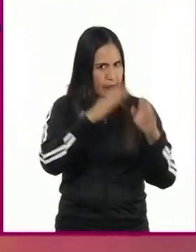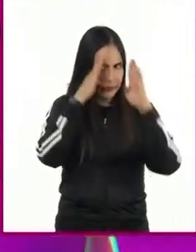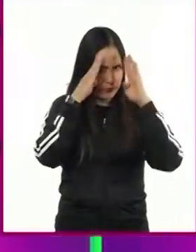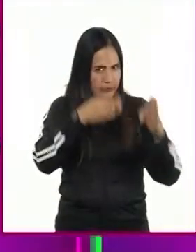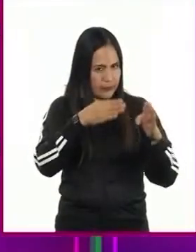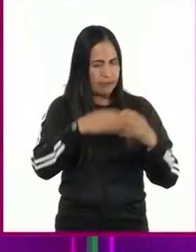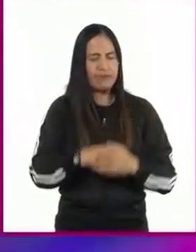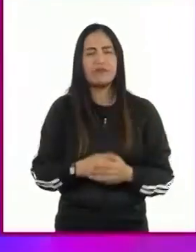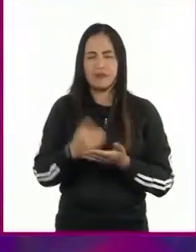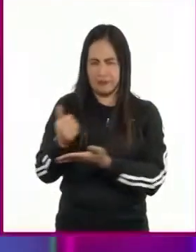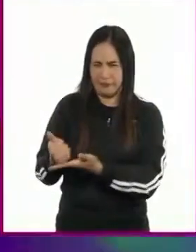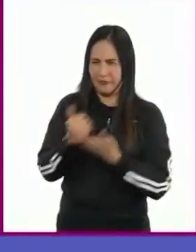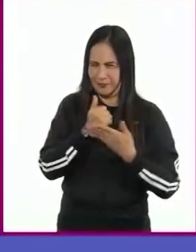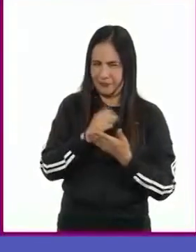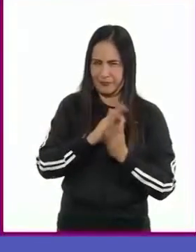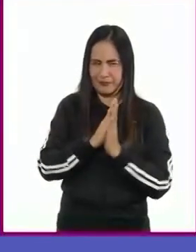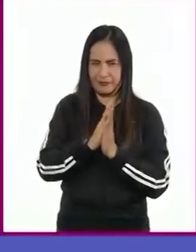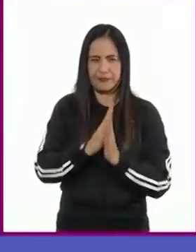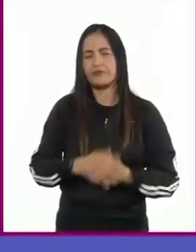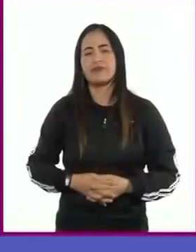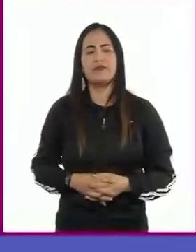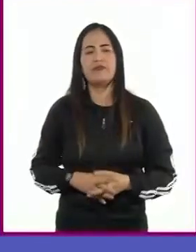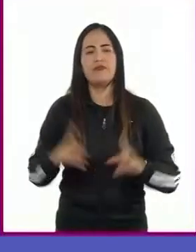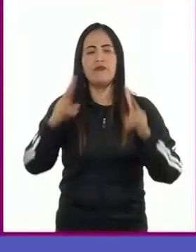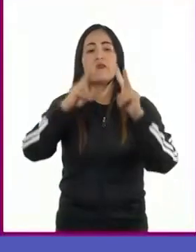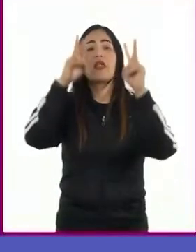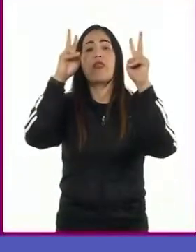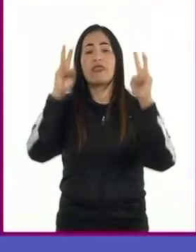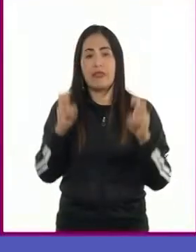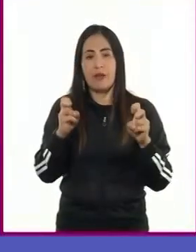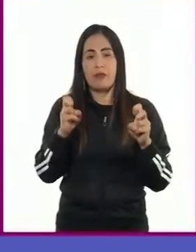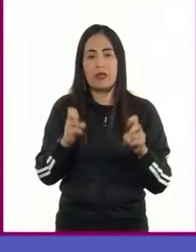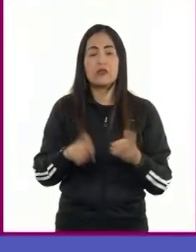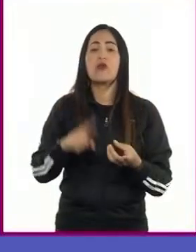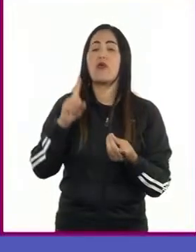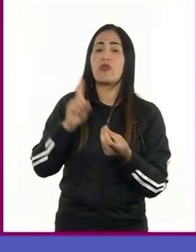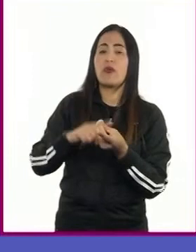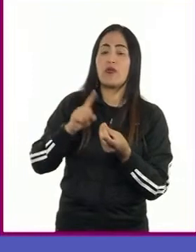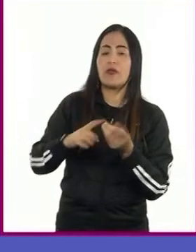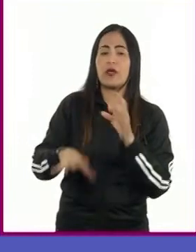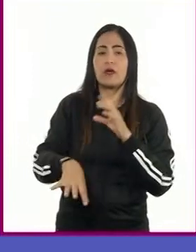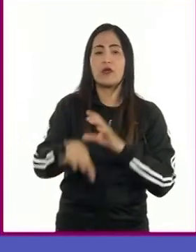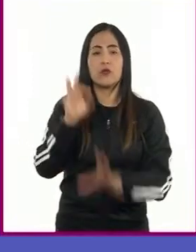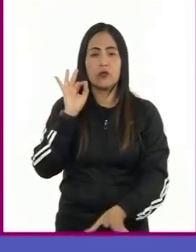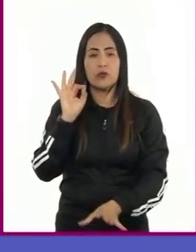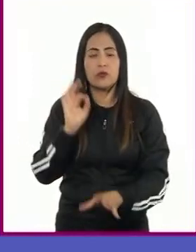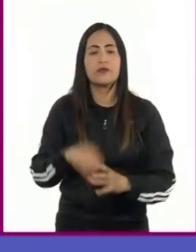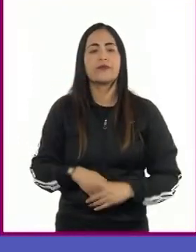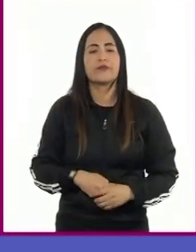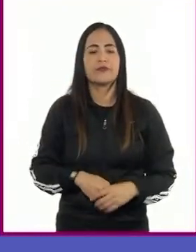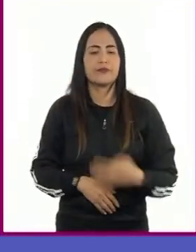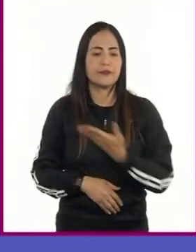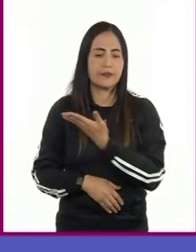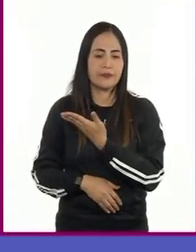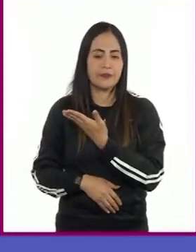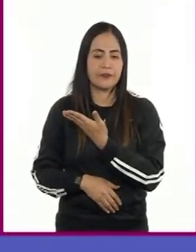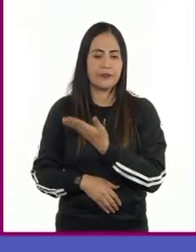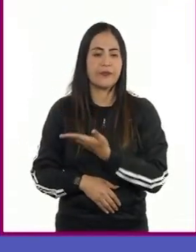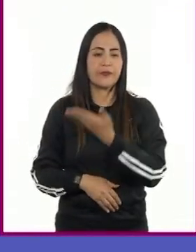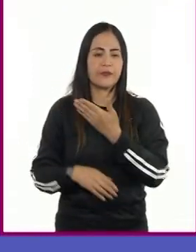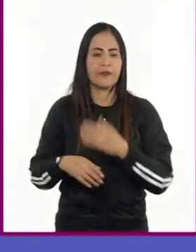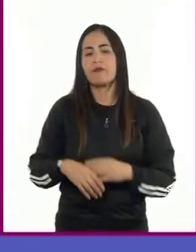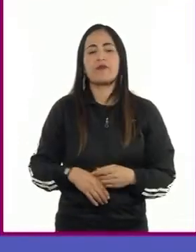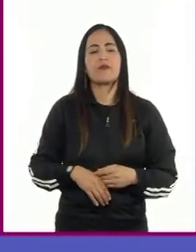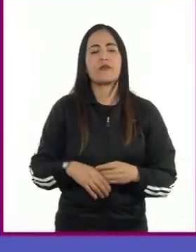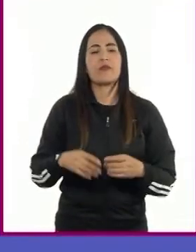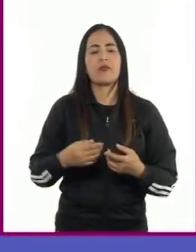profesora. Temas que se consideraron y fuentes de donde se eligió y seleccionó la información. ¿Qué es la diversidad